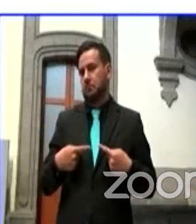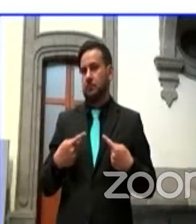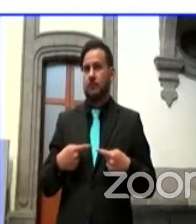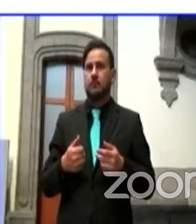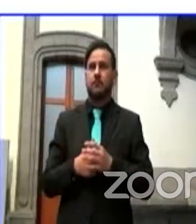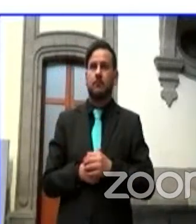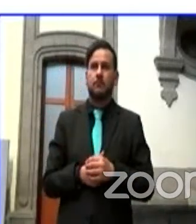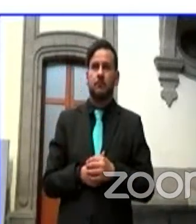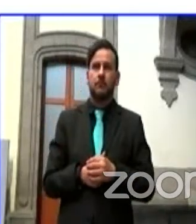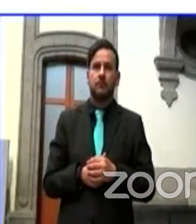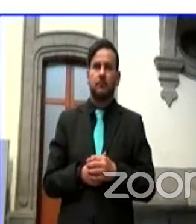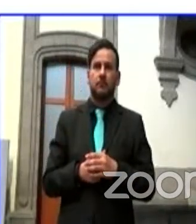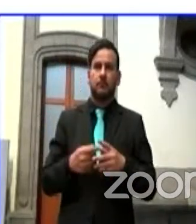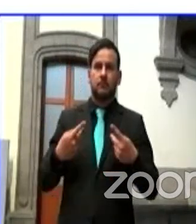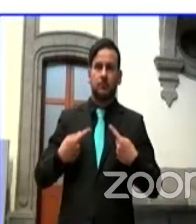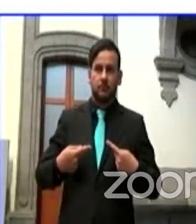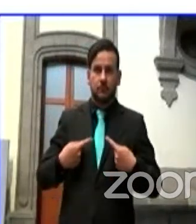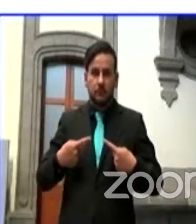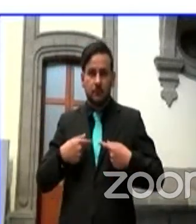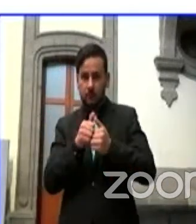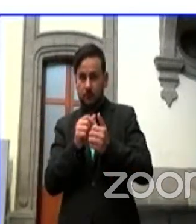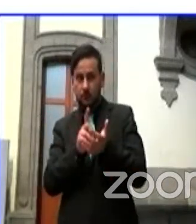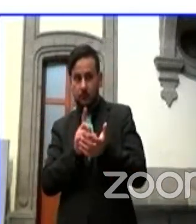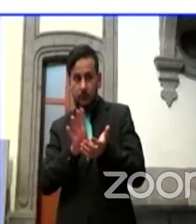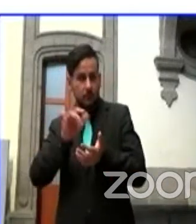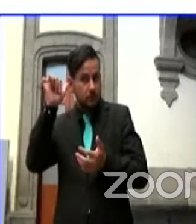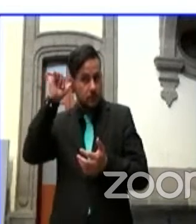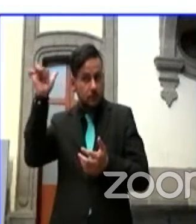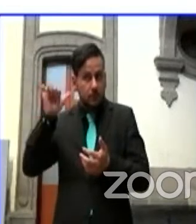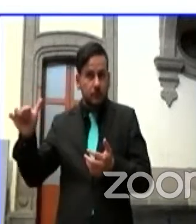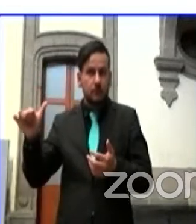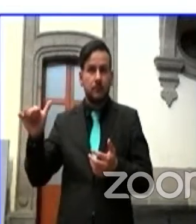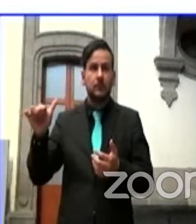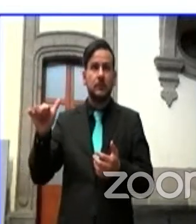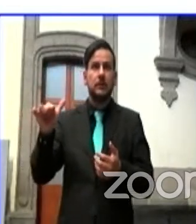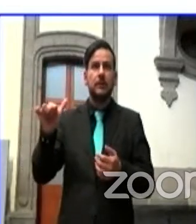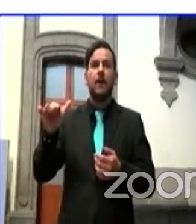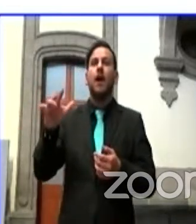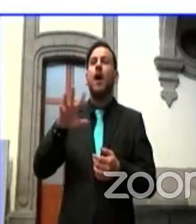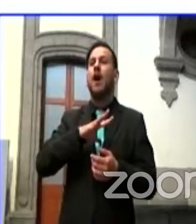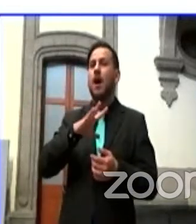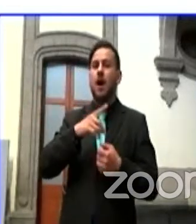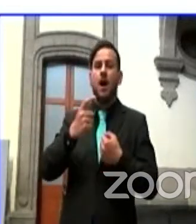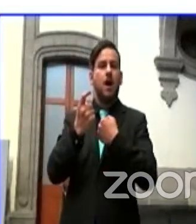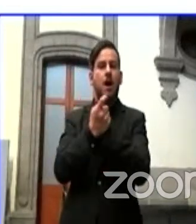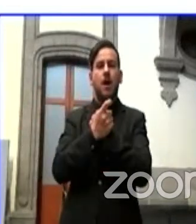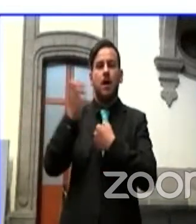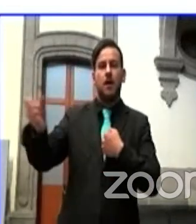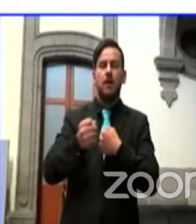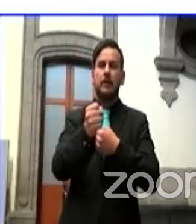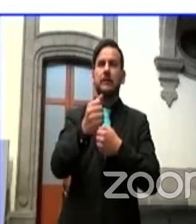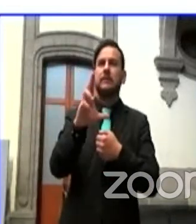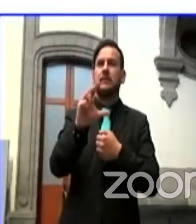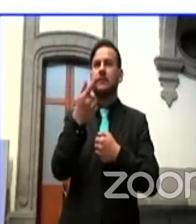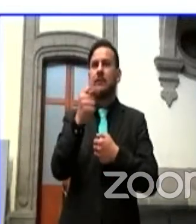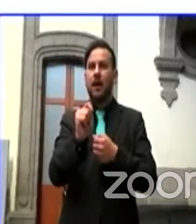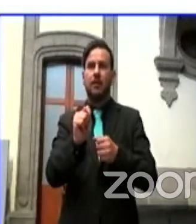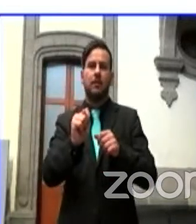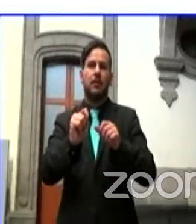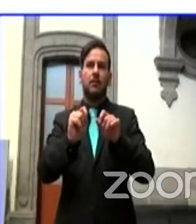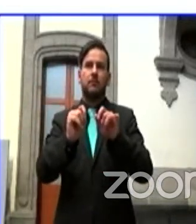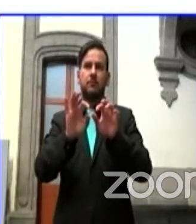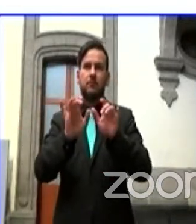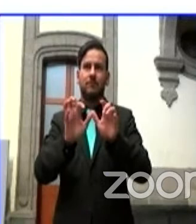además de que para las personas con discapacidad auditiva se habilita inmediatamente un chat, y entonces a través de